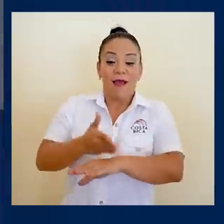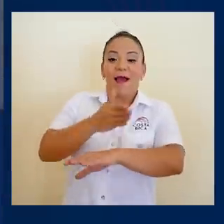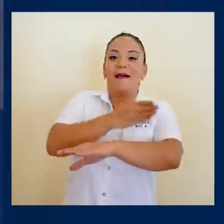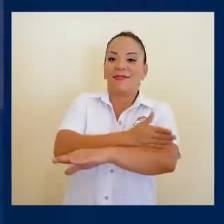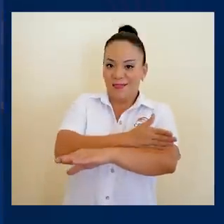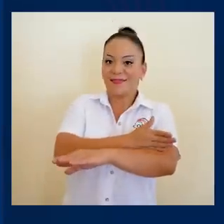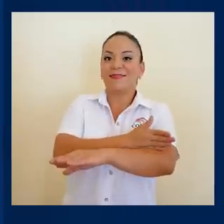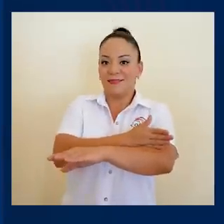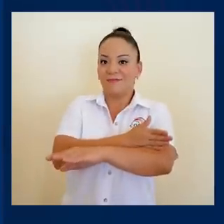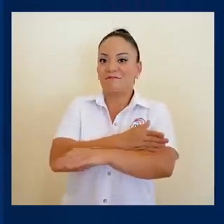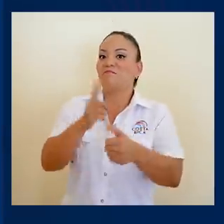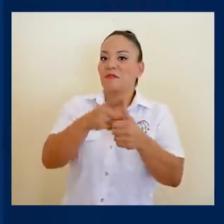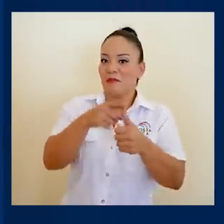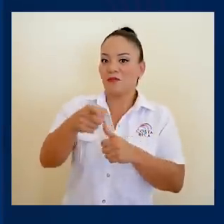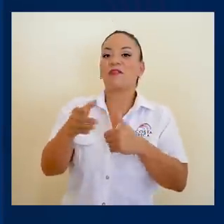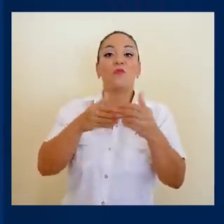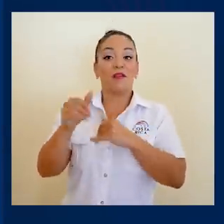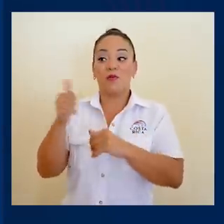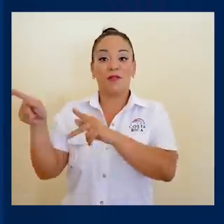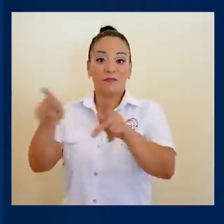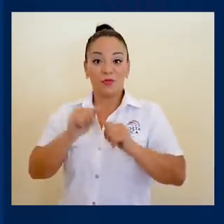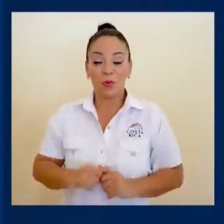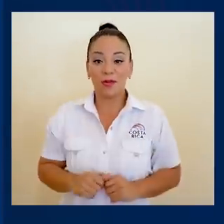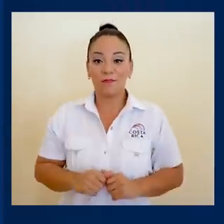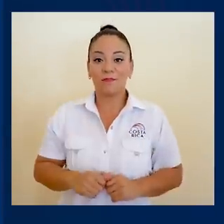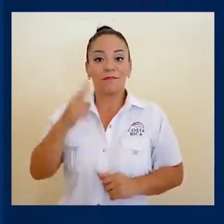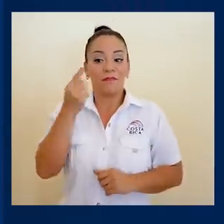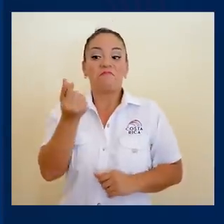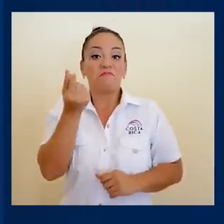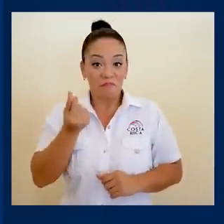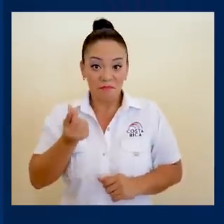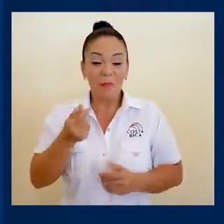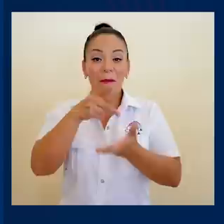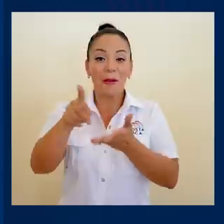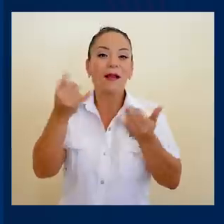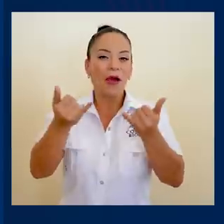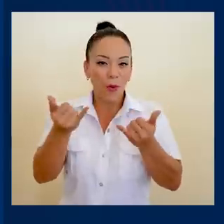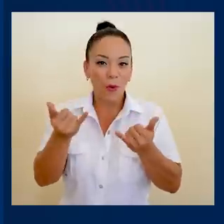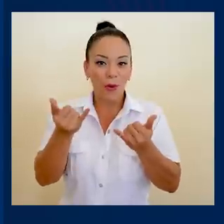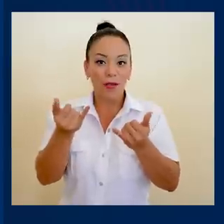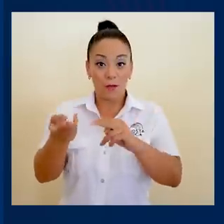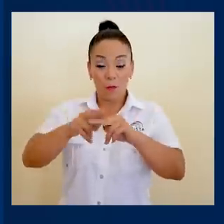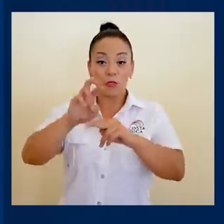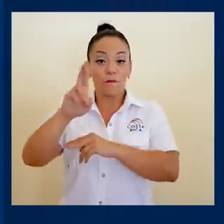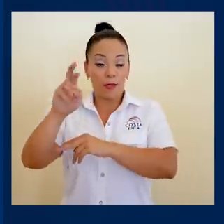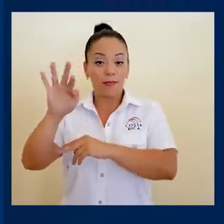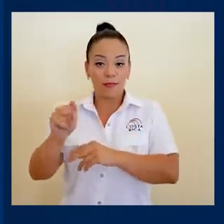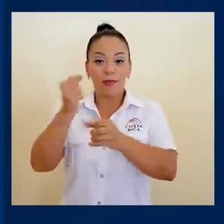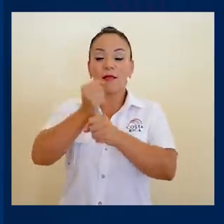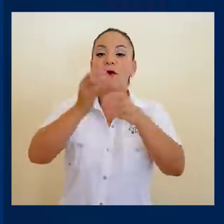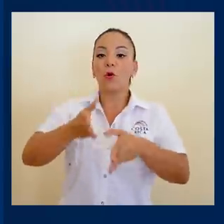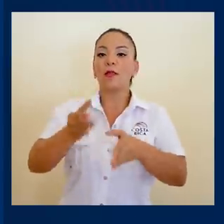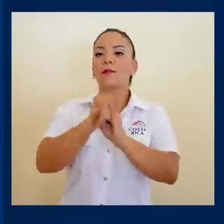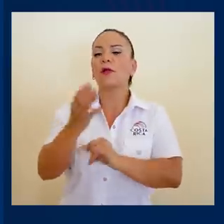cualquier otra persona. De hecho, el umbral para empezar a pagar hoy impuesto de renta de los trabajadores